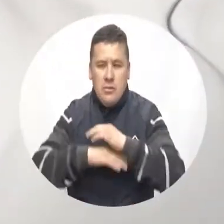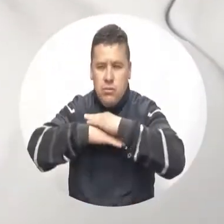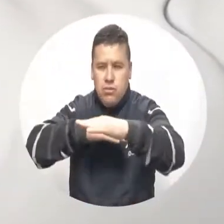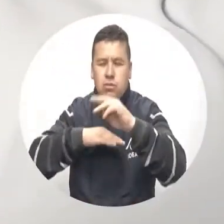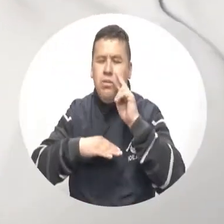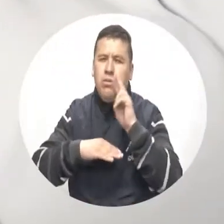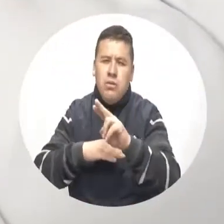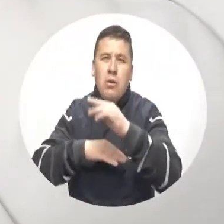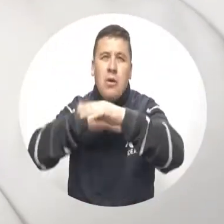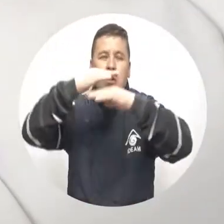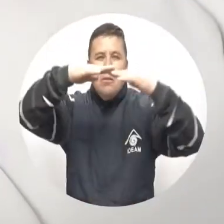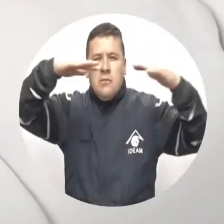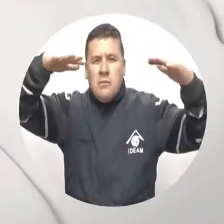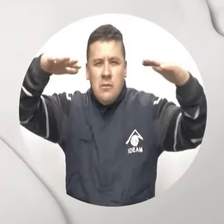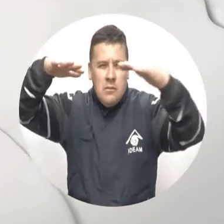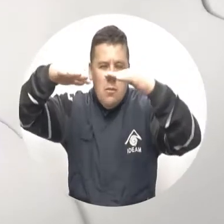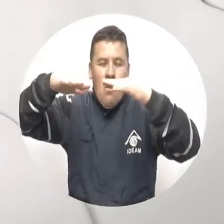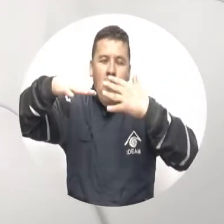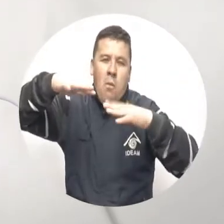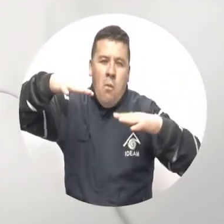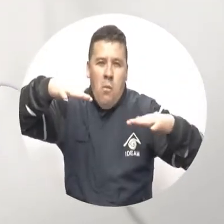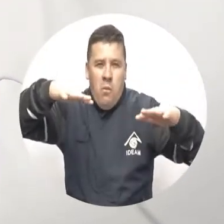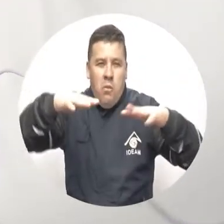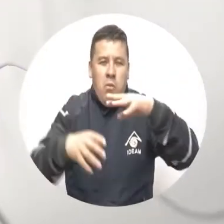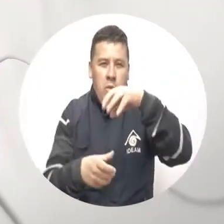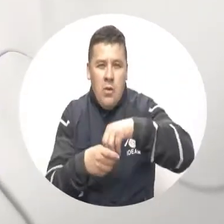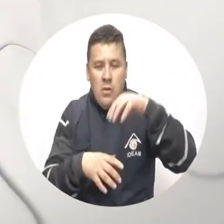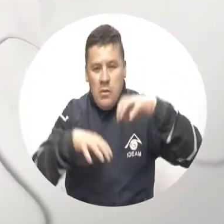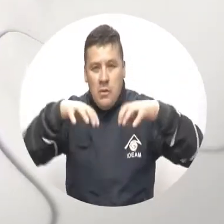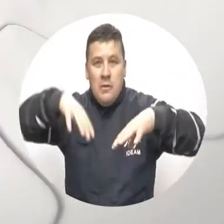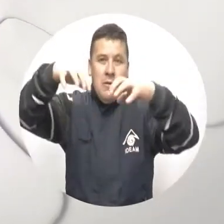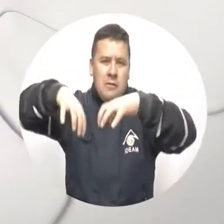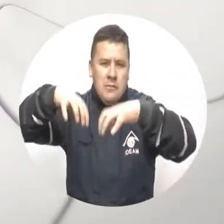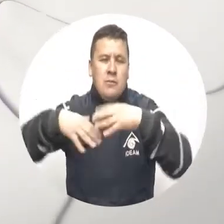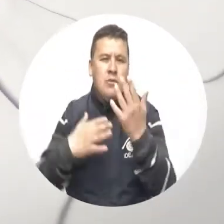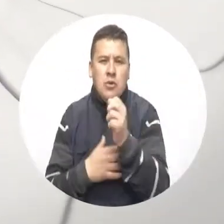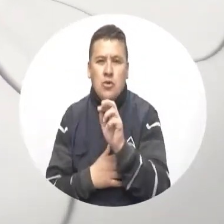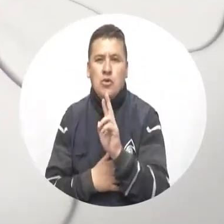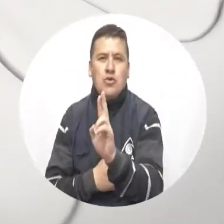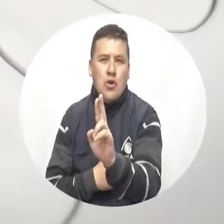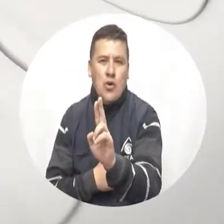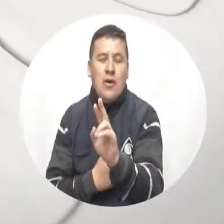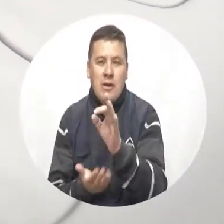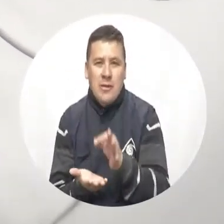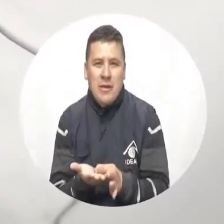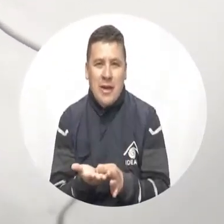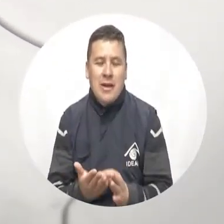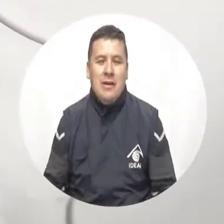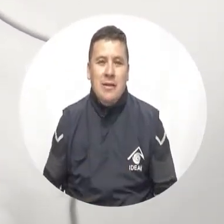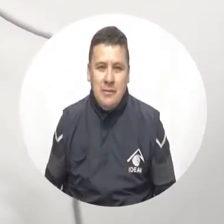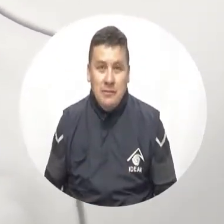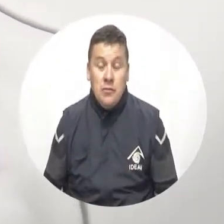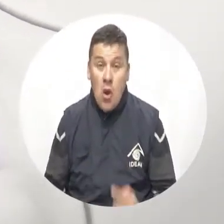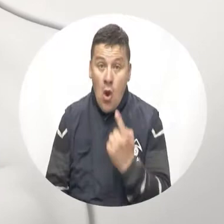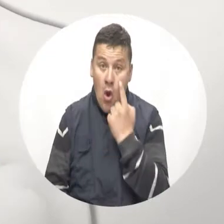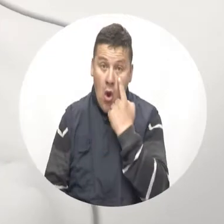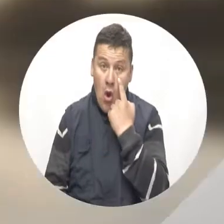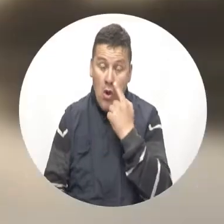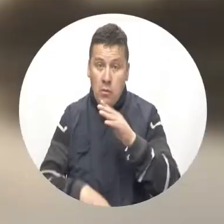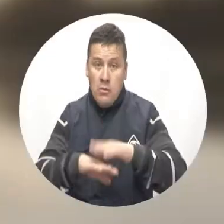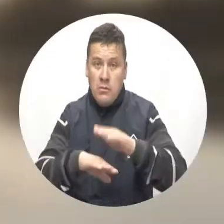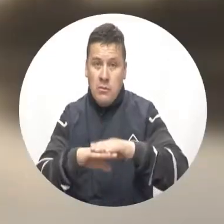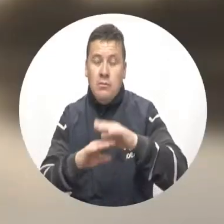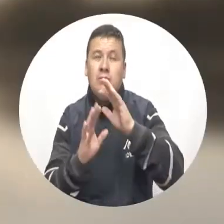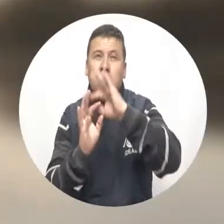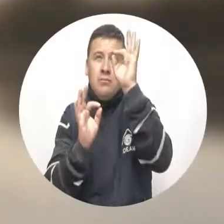sabana despiertan con cielos cerrados y nubosos. Se espera tiempo lluvioso en la parte suroriental de la capital. Mucha atención a